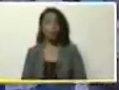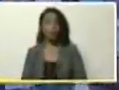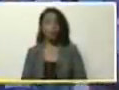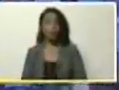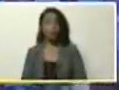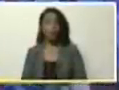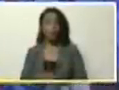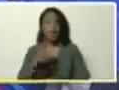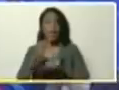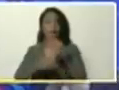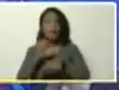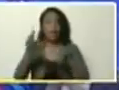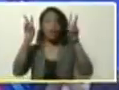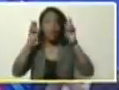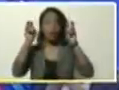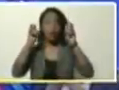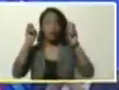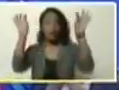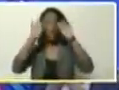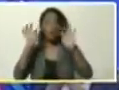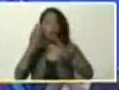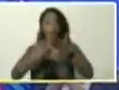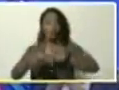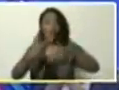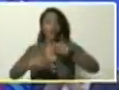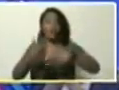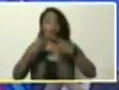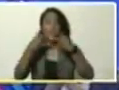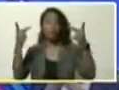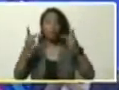y hacer nuevas inversiones en los servicios públicos